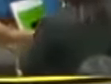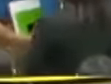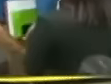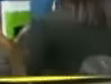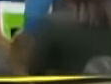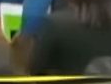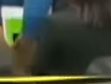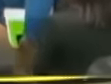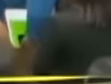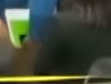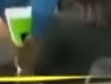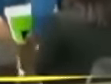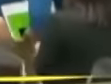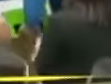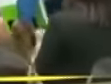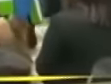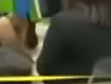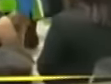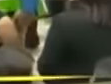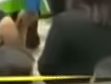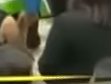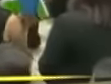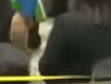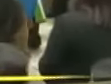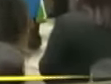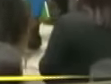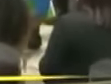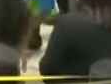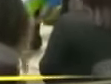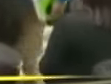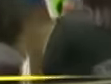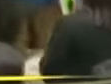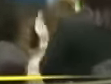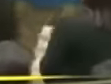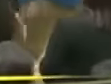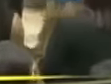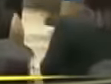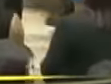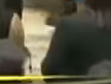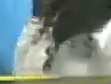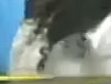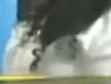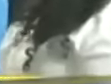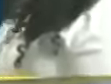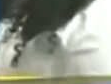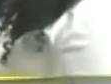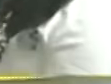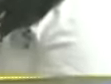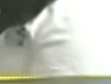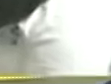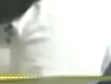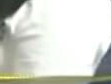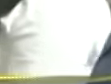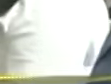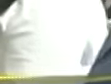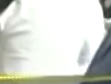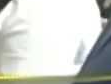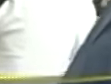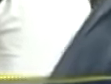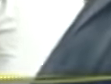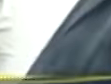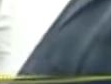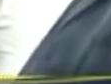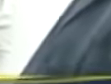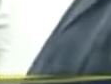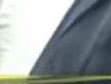coercitivas unilaterales. Más de 900 medidas coercitivas unilaterales. Se ha mantenido el pueblo firme en defensa